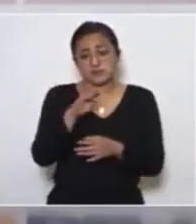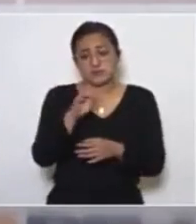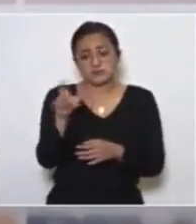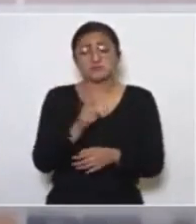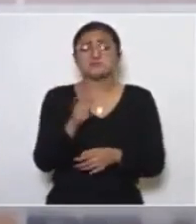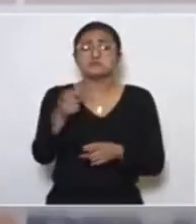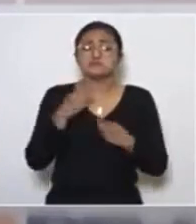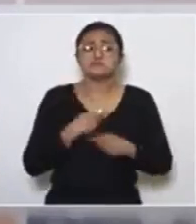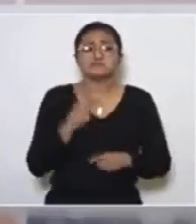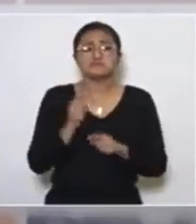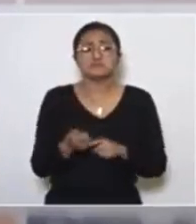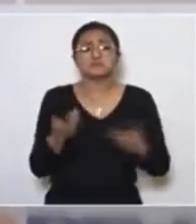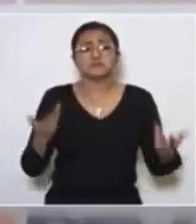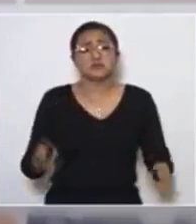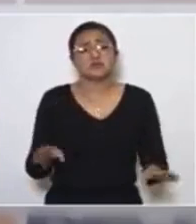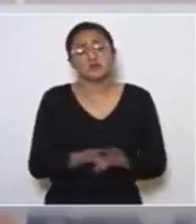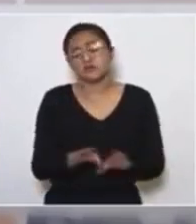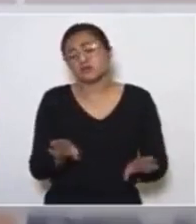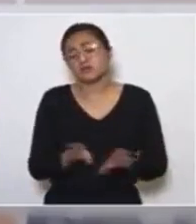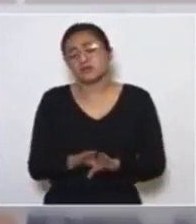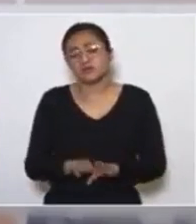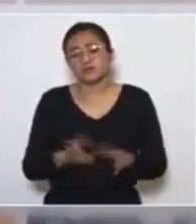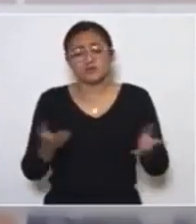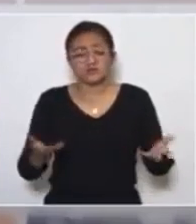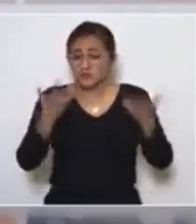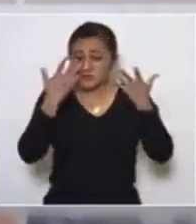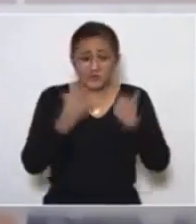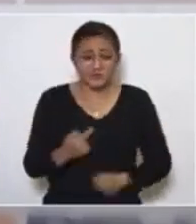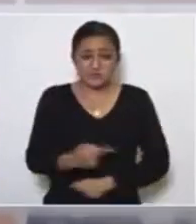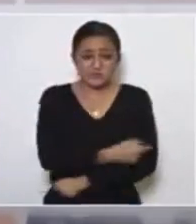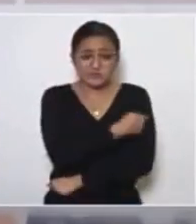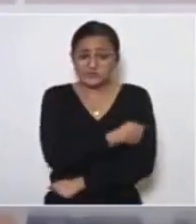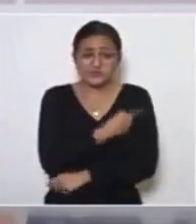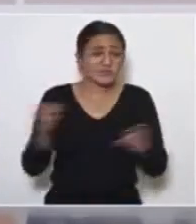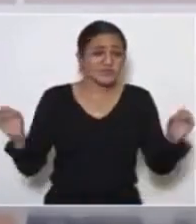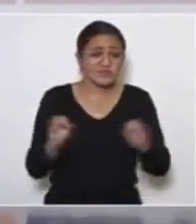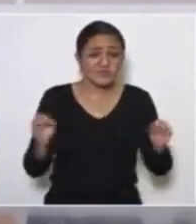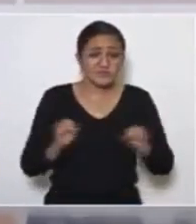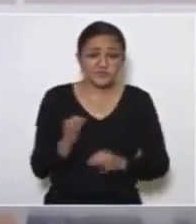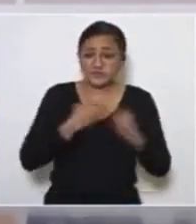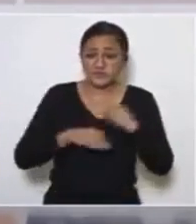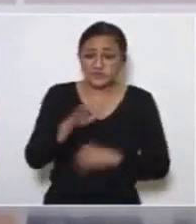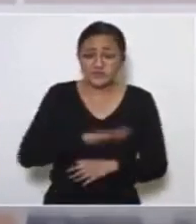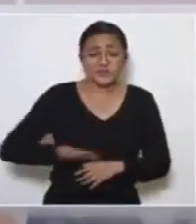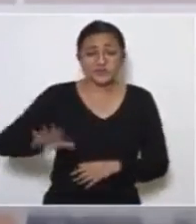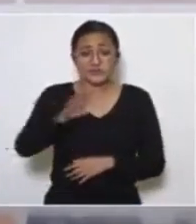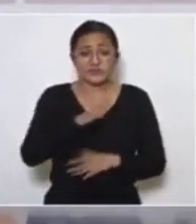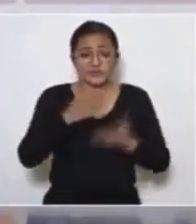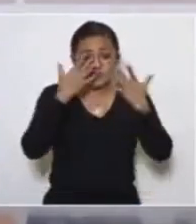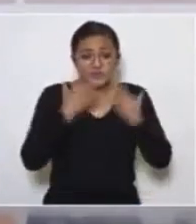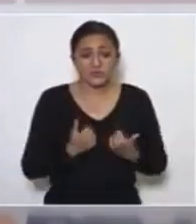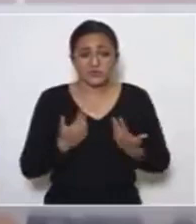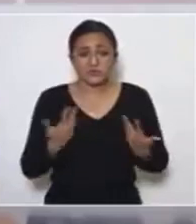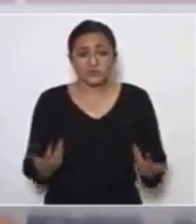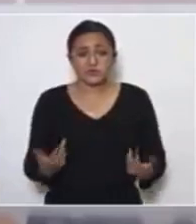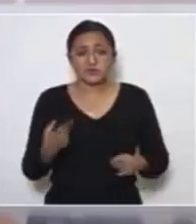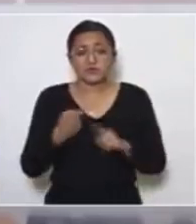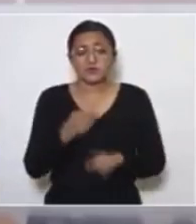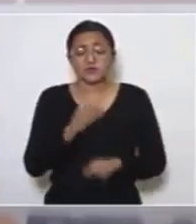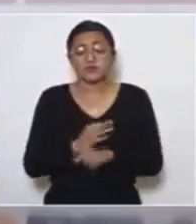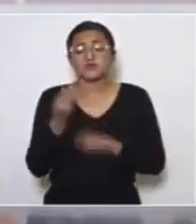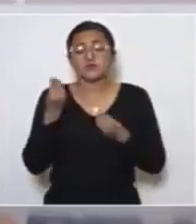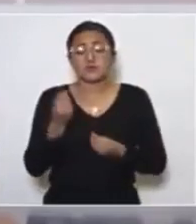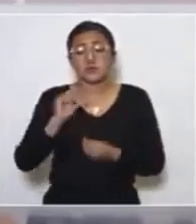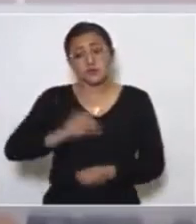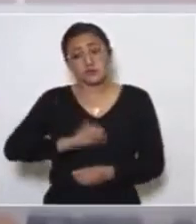respuesta que dan es que es un desabasto en la producción hay una falta de producción de muchos